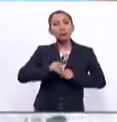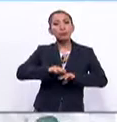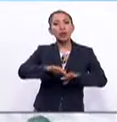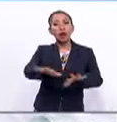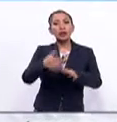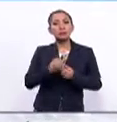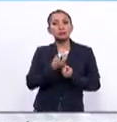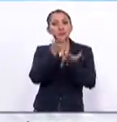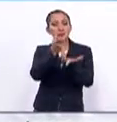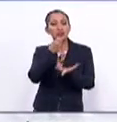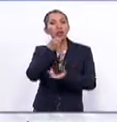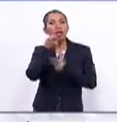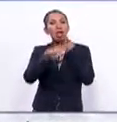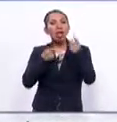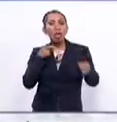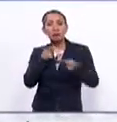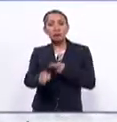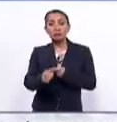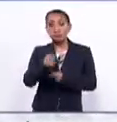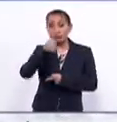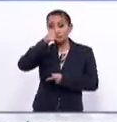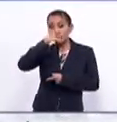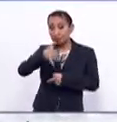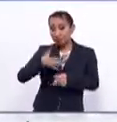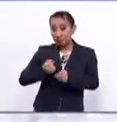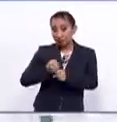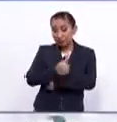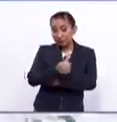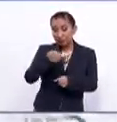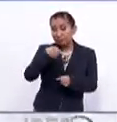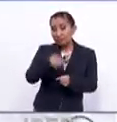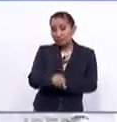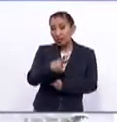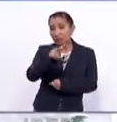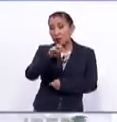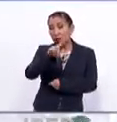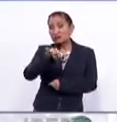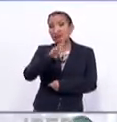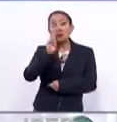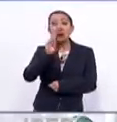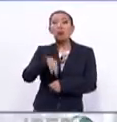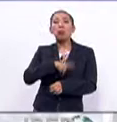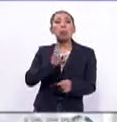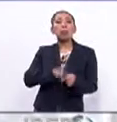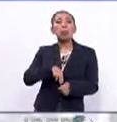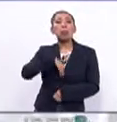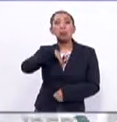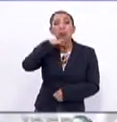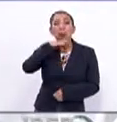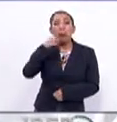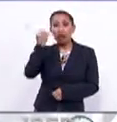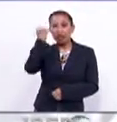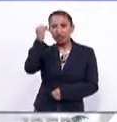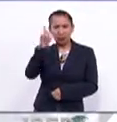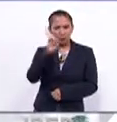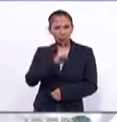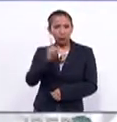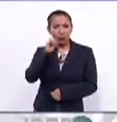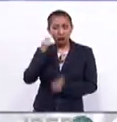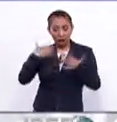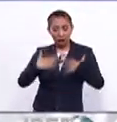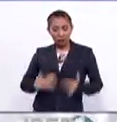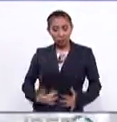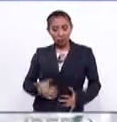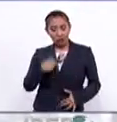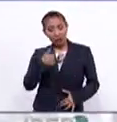de las expresiones de violencia. La violencia está muy naturalizada, ¿no? Esta idea de que las mujeres nos